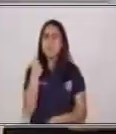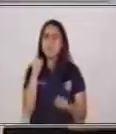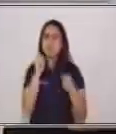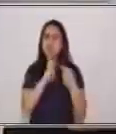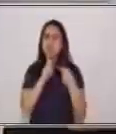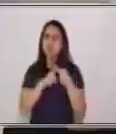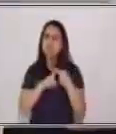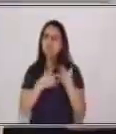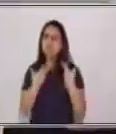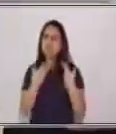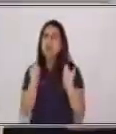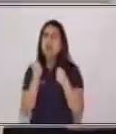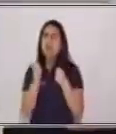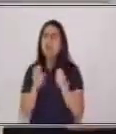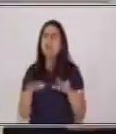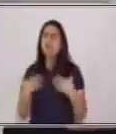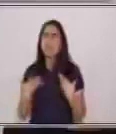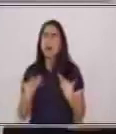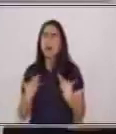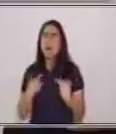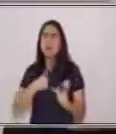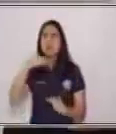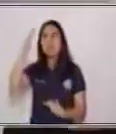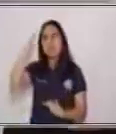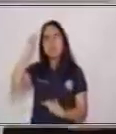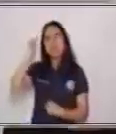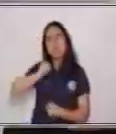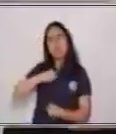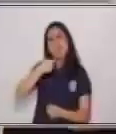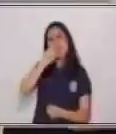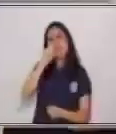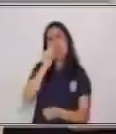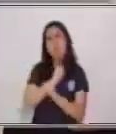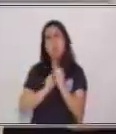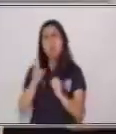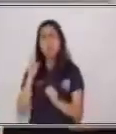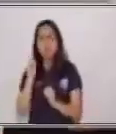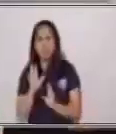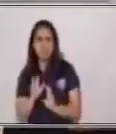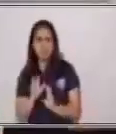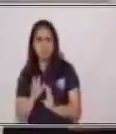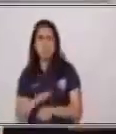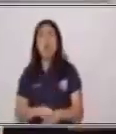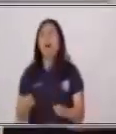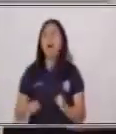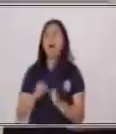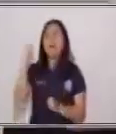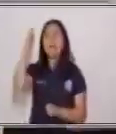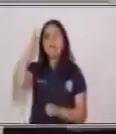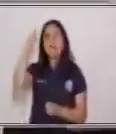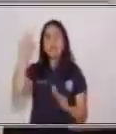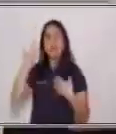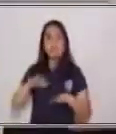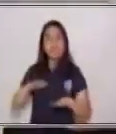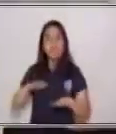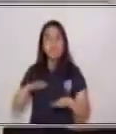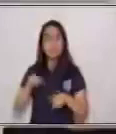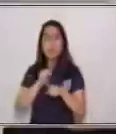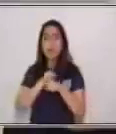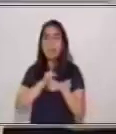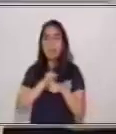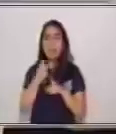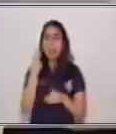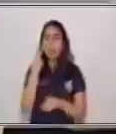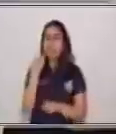Hablamos de qué es sílaba, cuál es la jerarquía, cómo se va construyendo un texto. Entonces, el primer paso